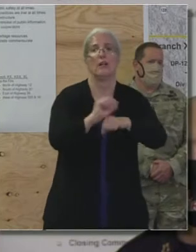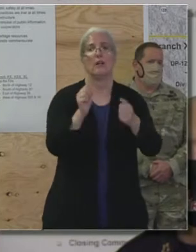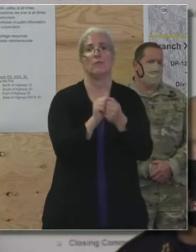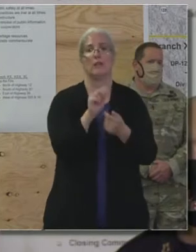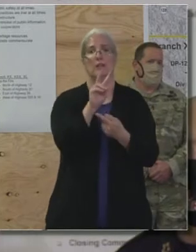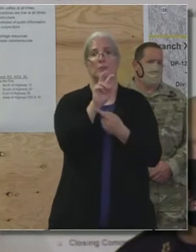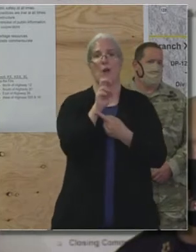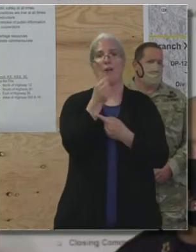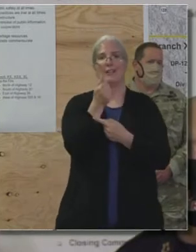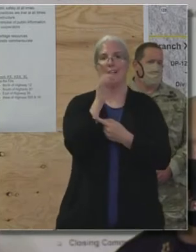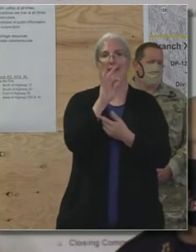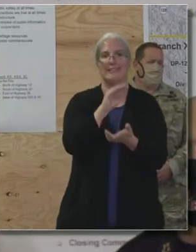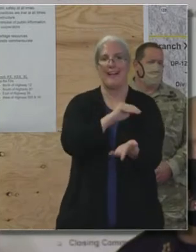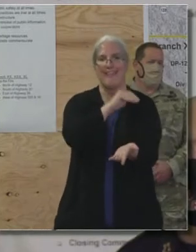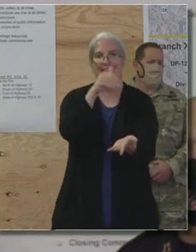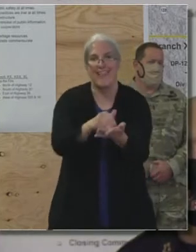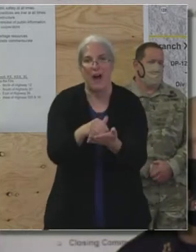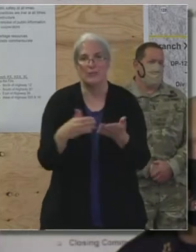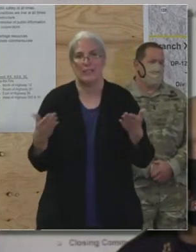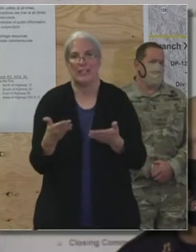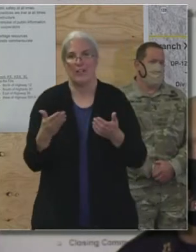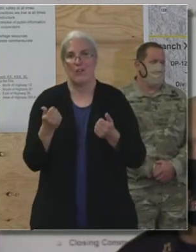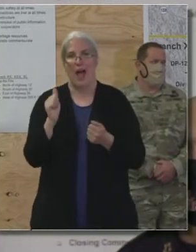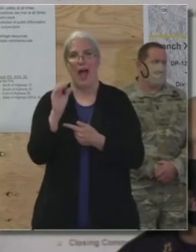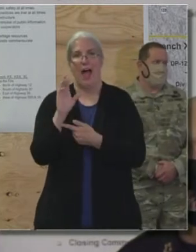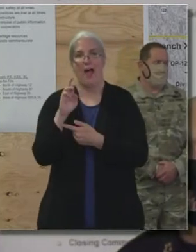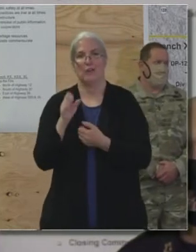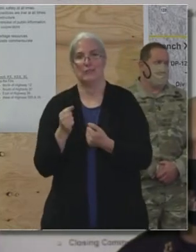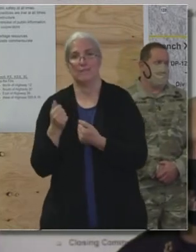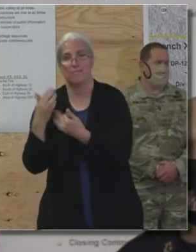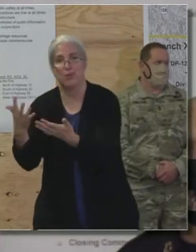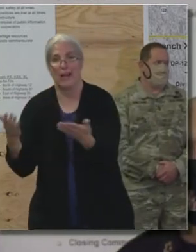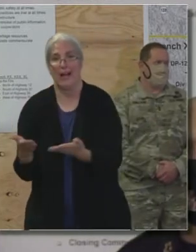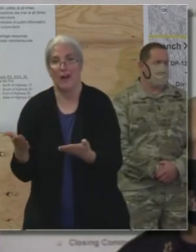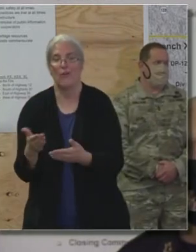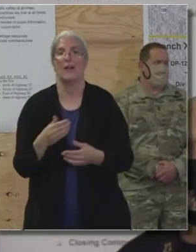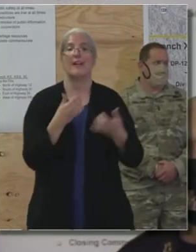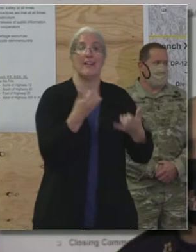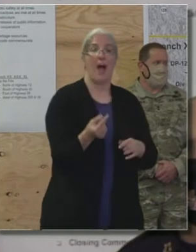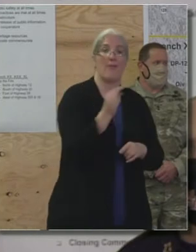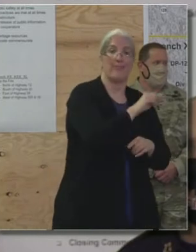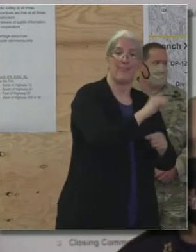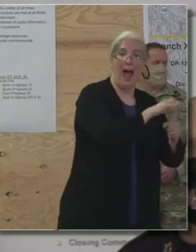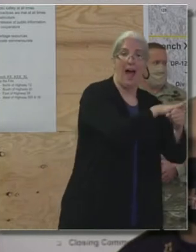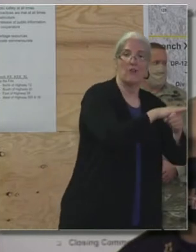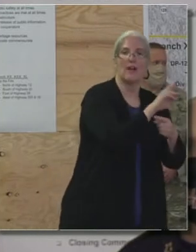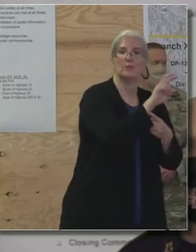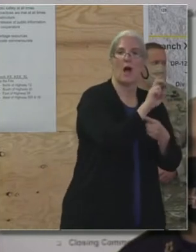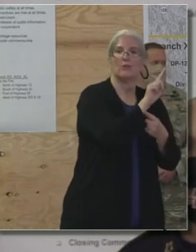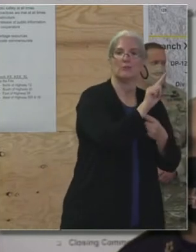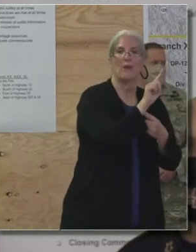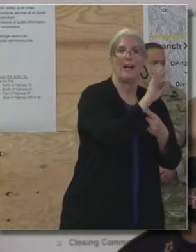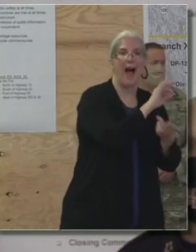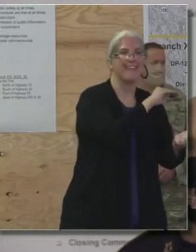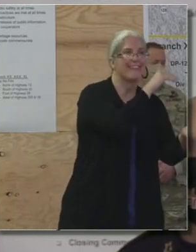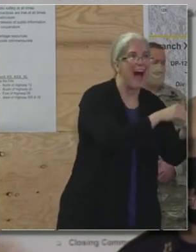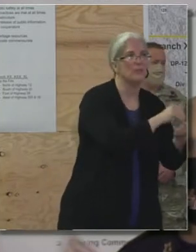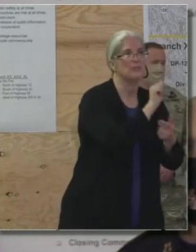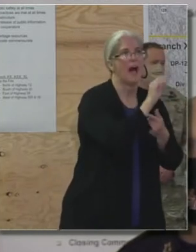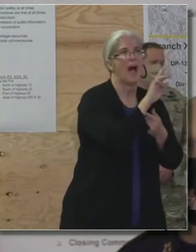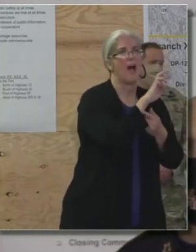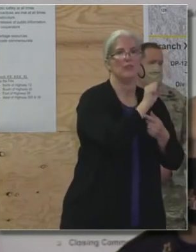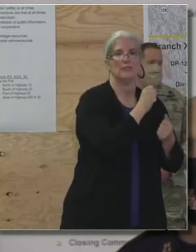complejo se l en ese complejo tiene unos 229.000 acres la razón por la cual estoy